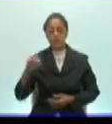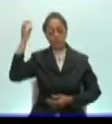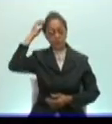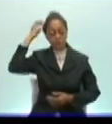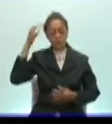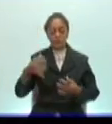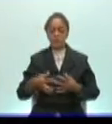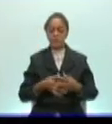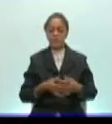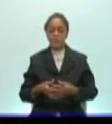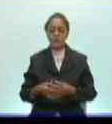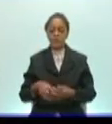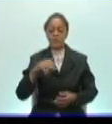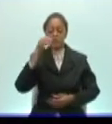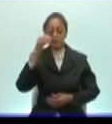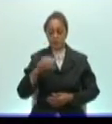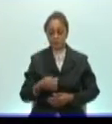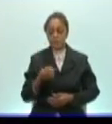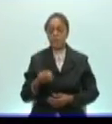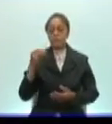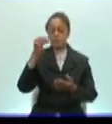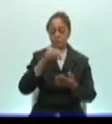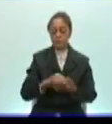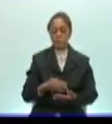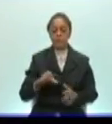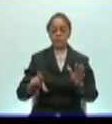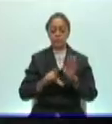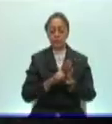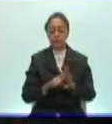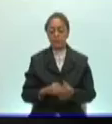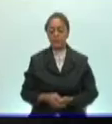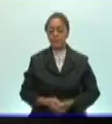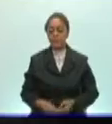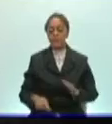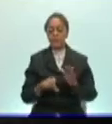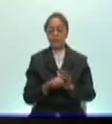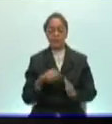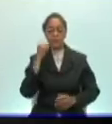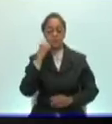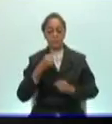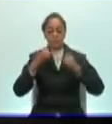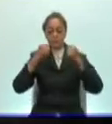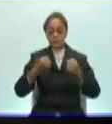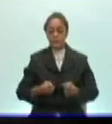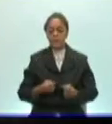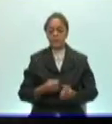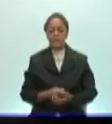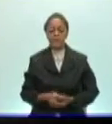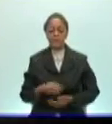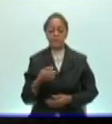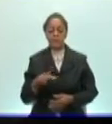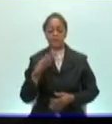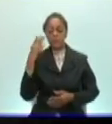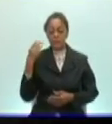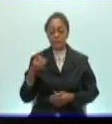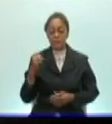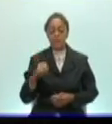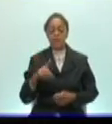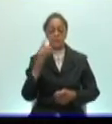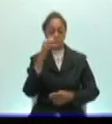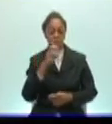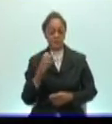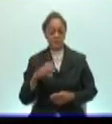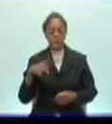Estados Unidos siempre impuso su ley, la ley del más fuerte. Desaparezca la filosofía